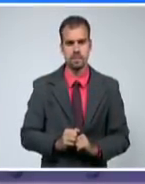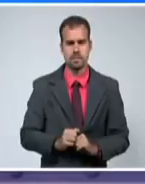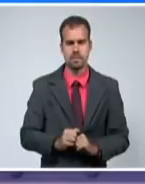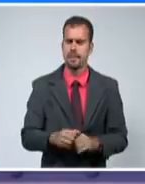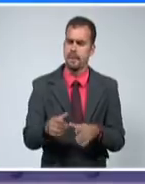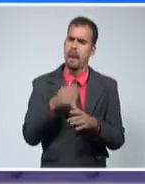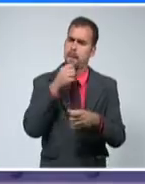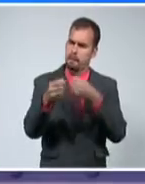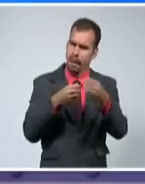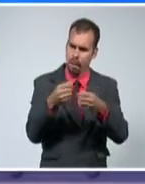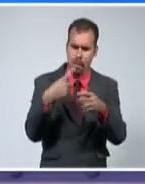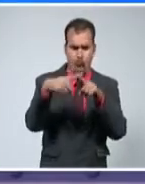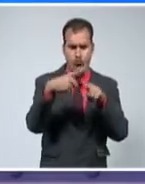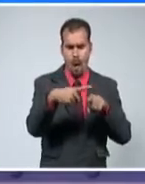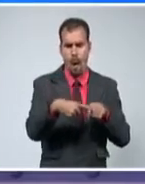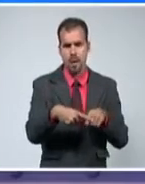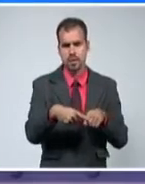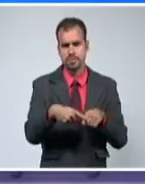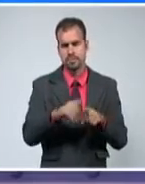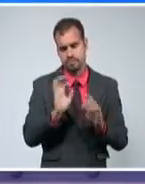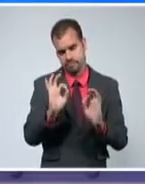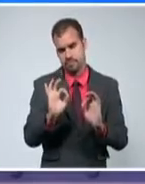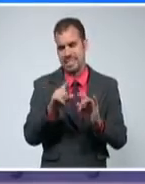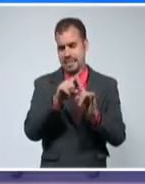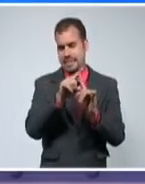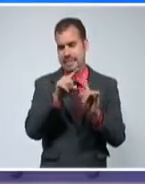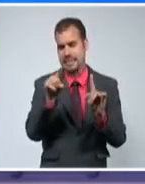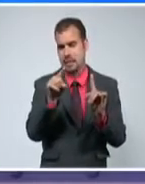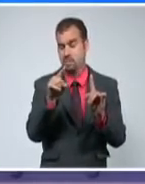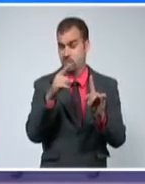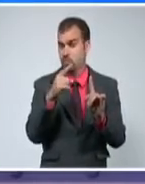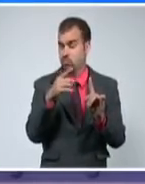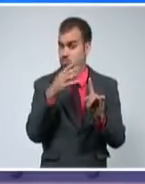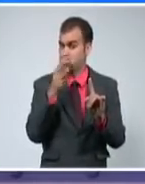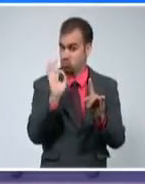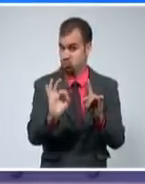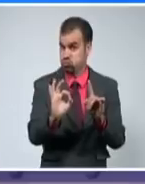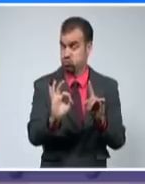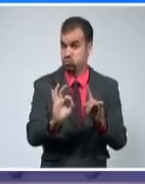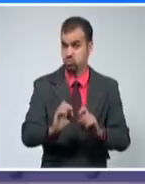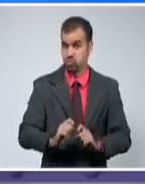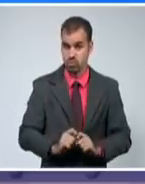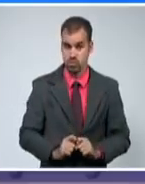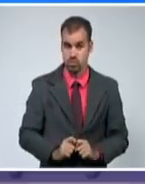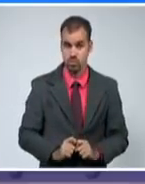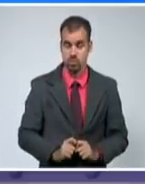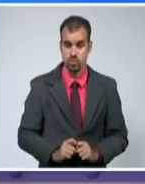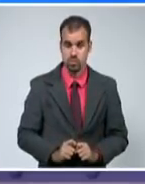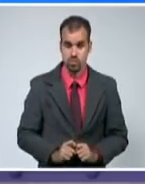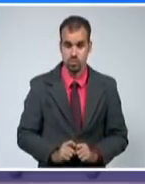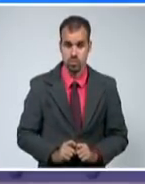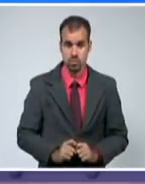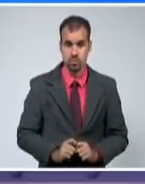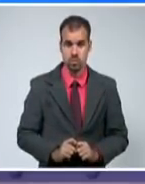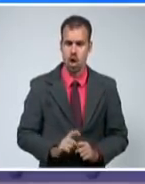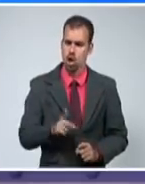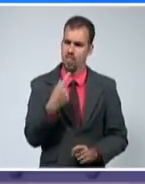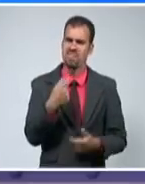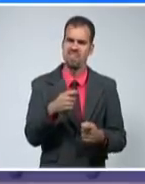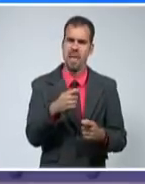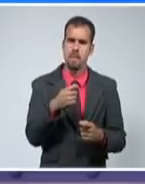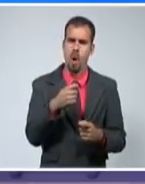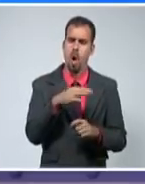cuando se habla de un tema de un tema que es serio que tiene grandes implicaciones se debe citar la fuente es decir el lugar de